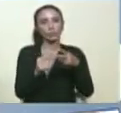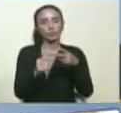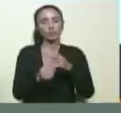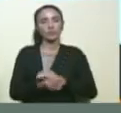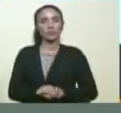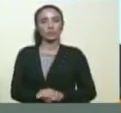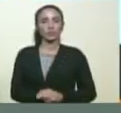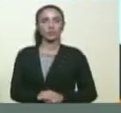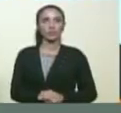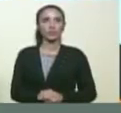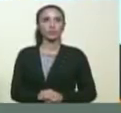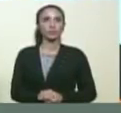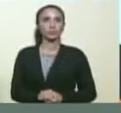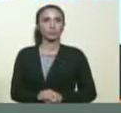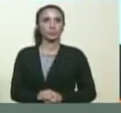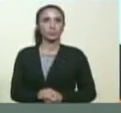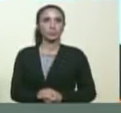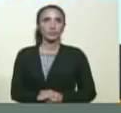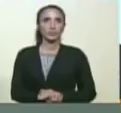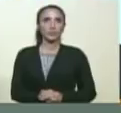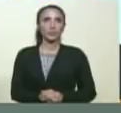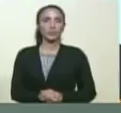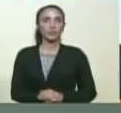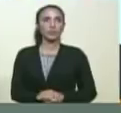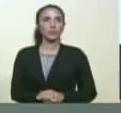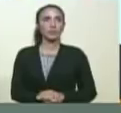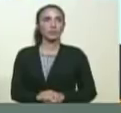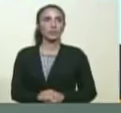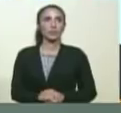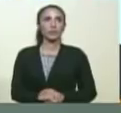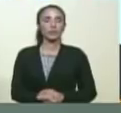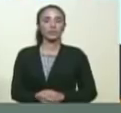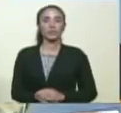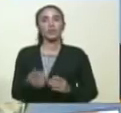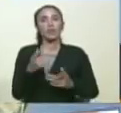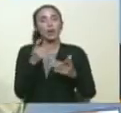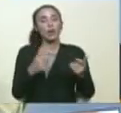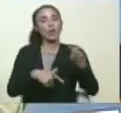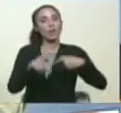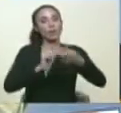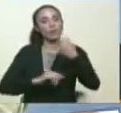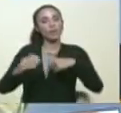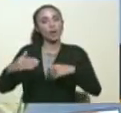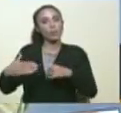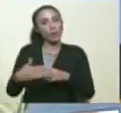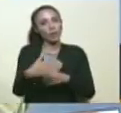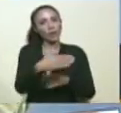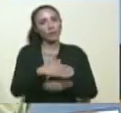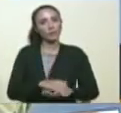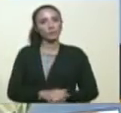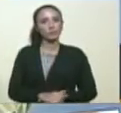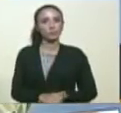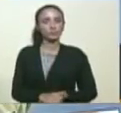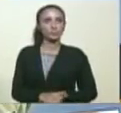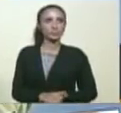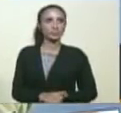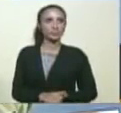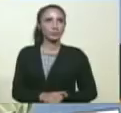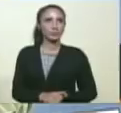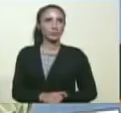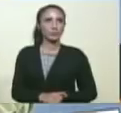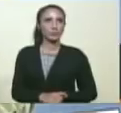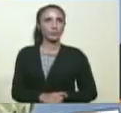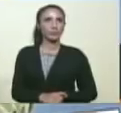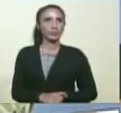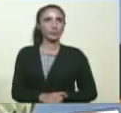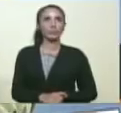Uno, las llamadas ferias del campo soberano, que es la articulación del productor